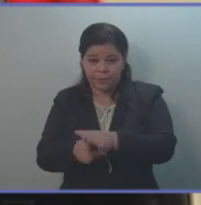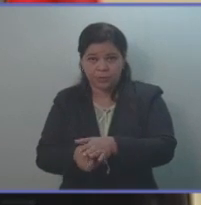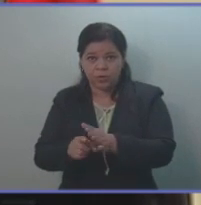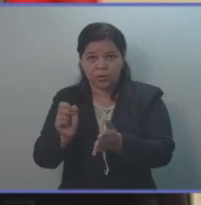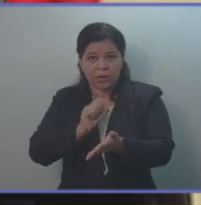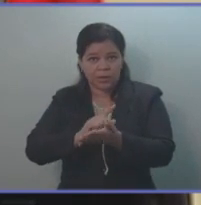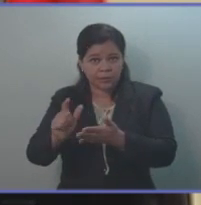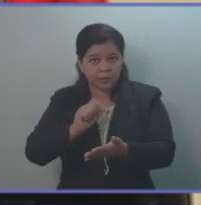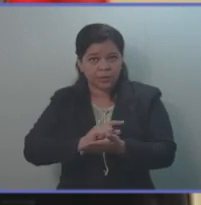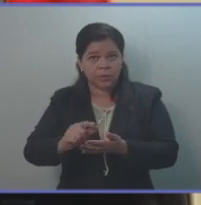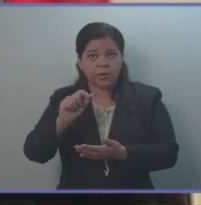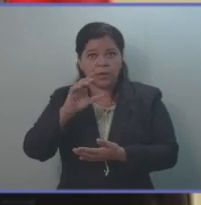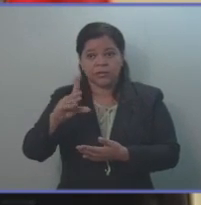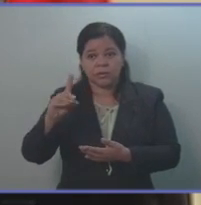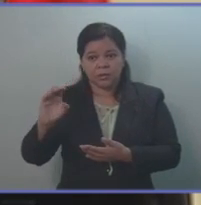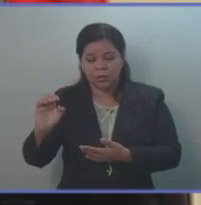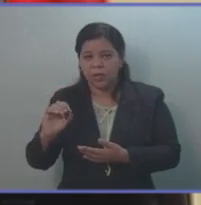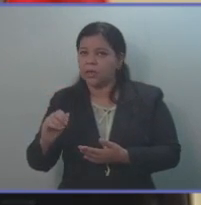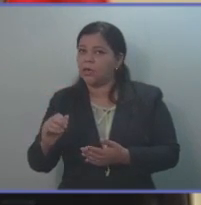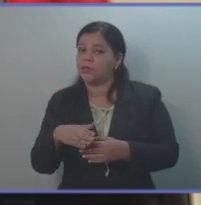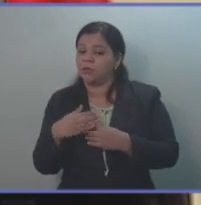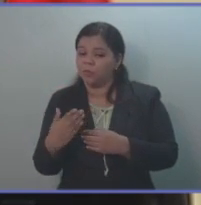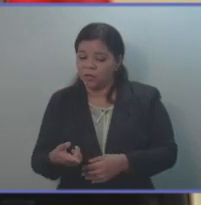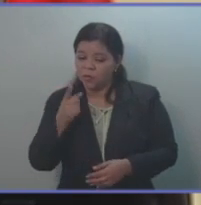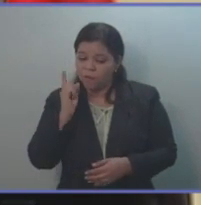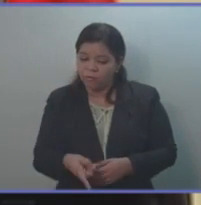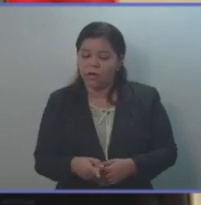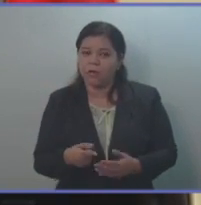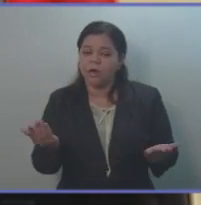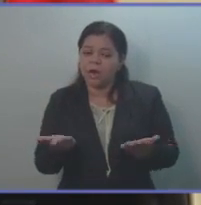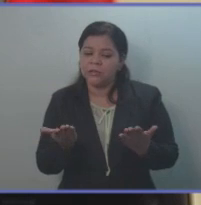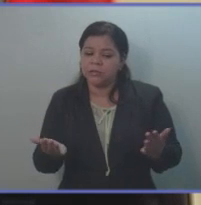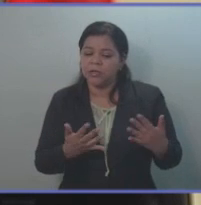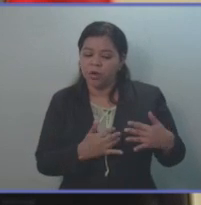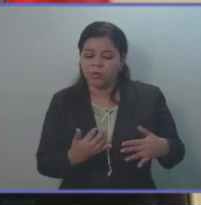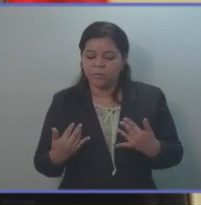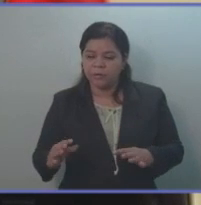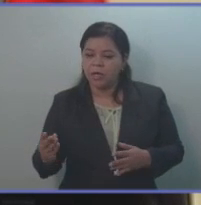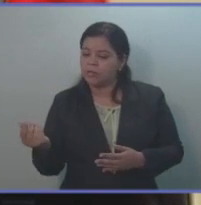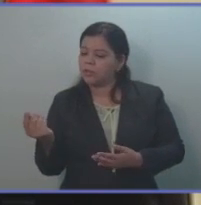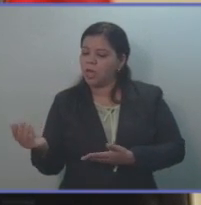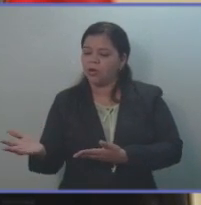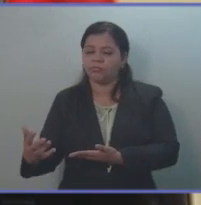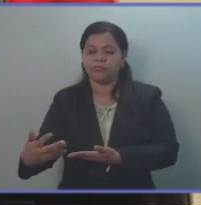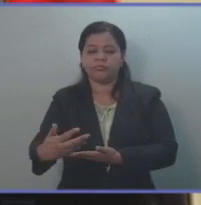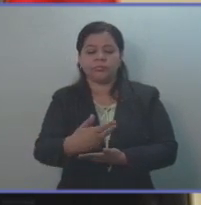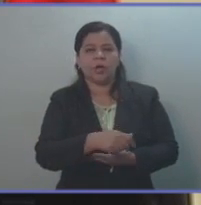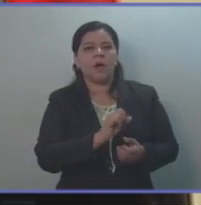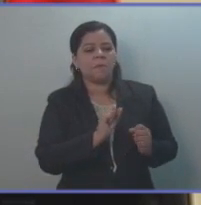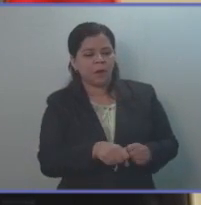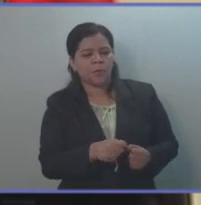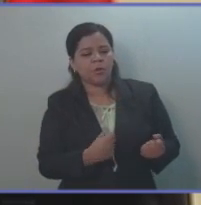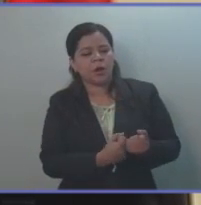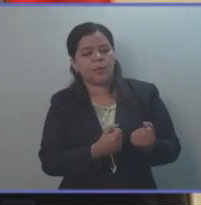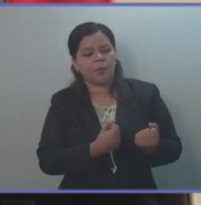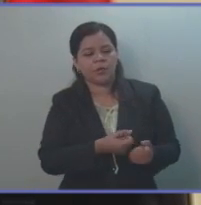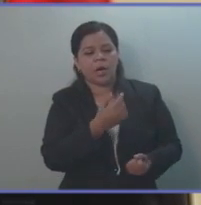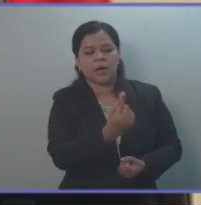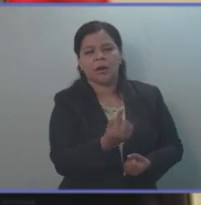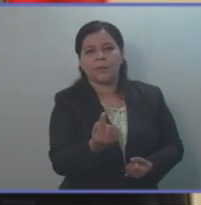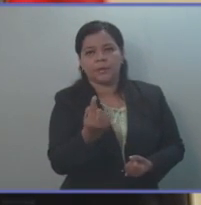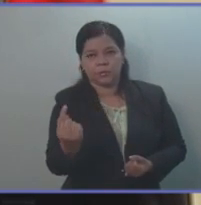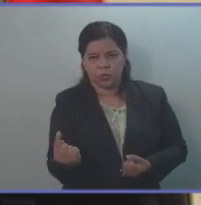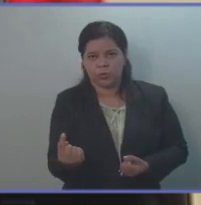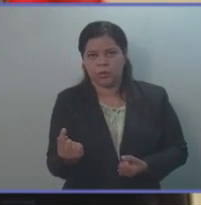centros educativos es tal que se ven obligados a realizar actividades de recaudación para aliviar un poco la necesidad de los